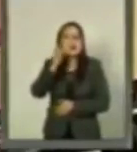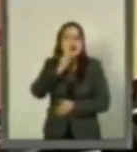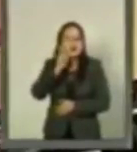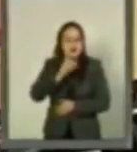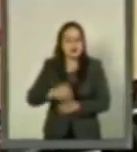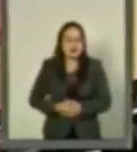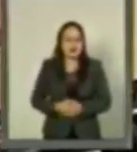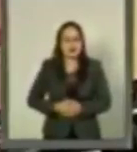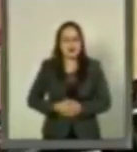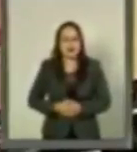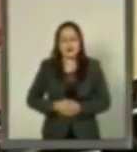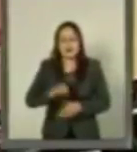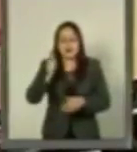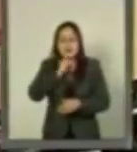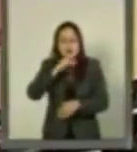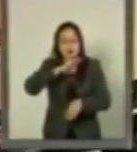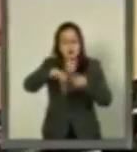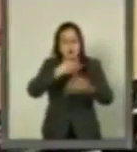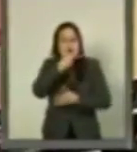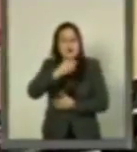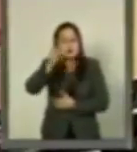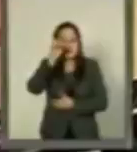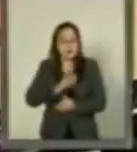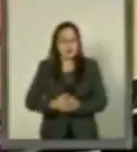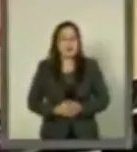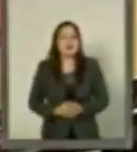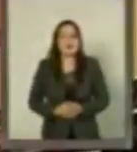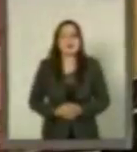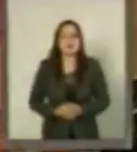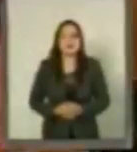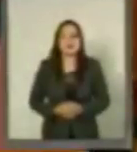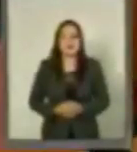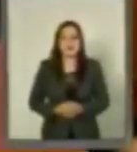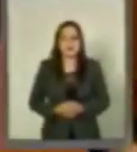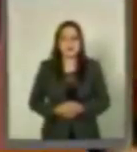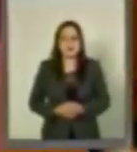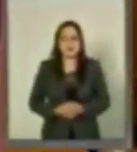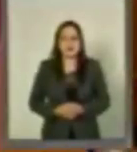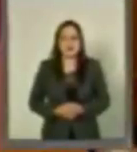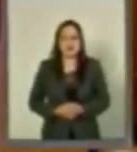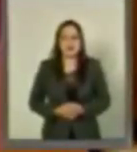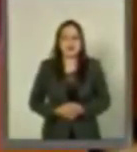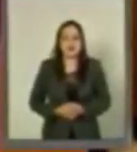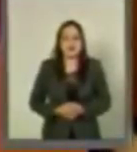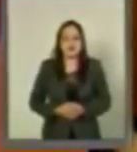senadoras y senadores.